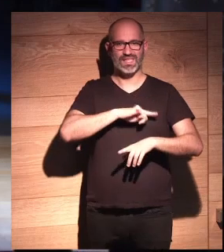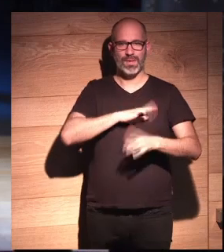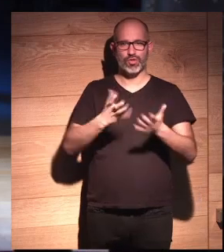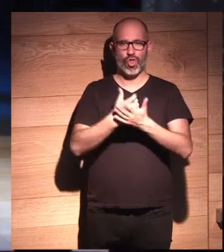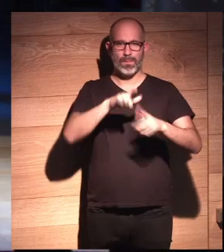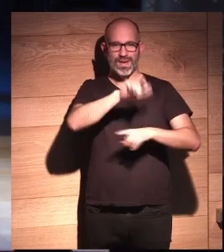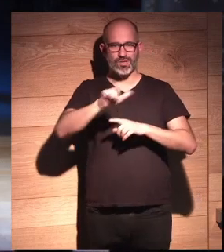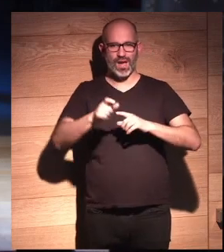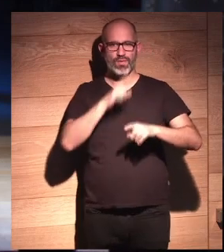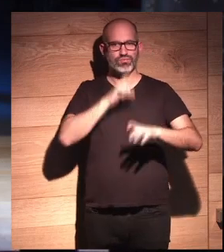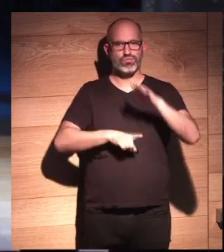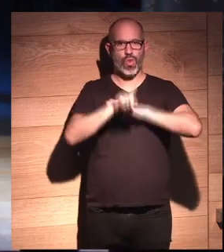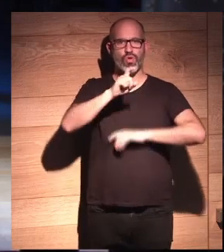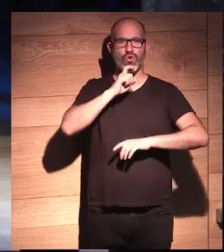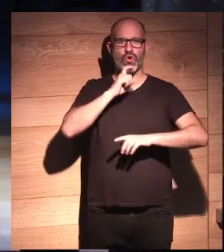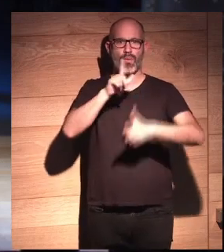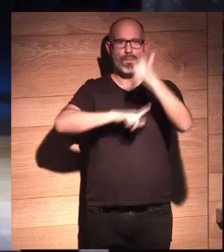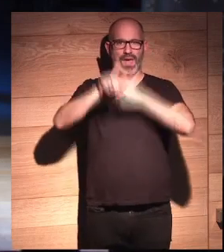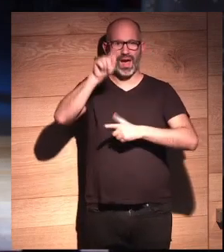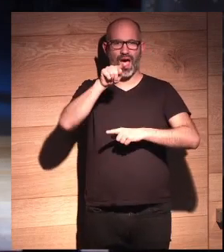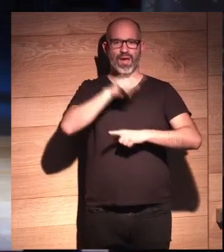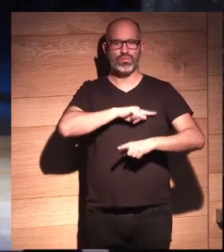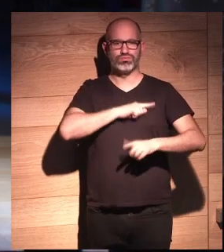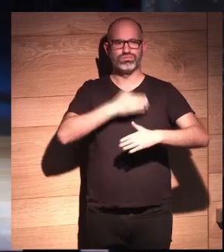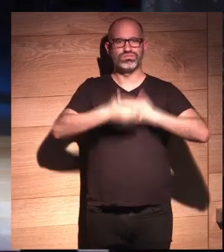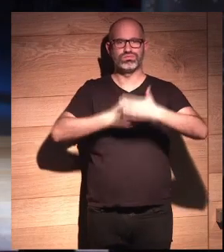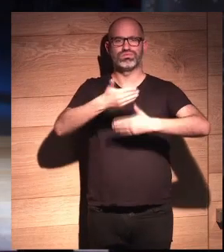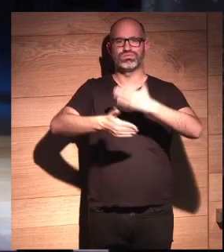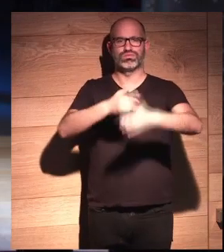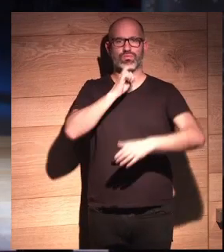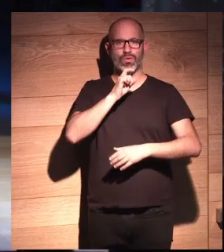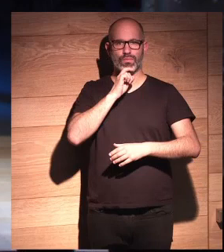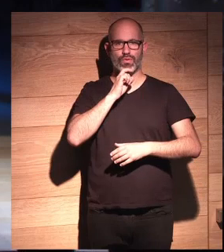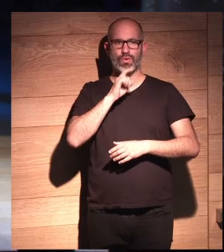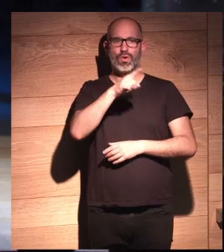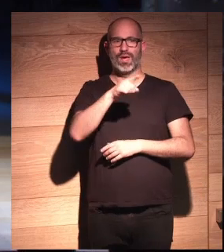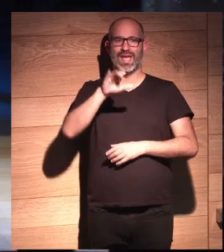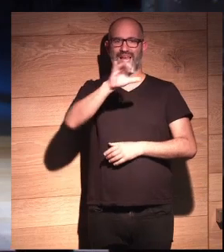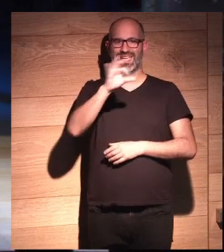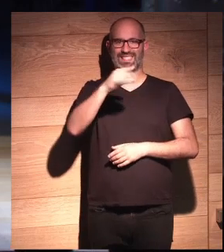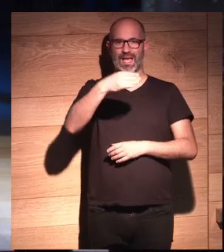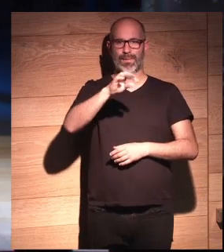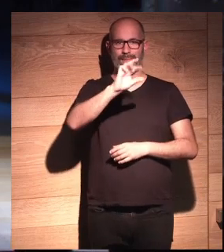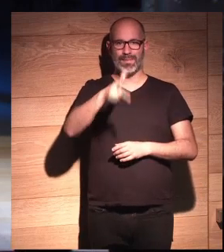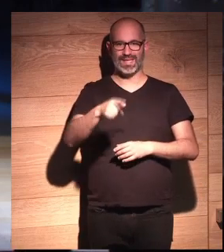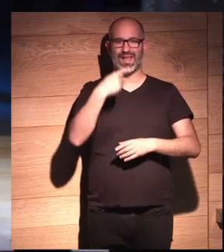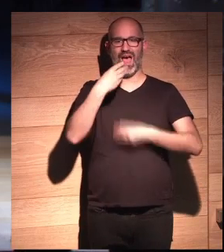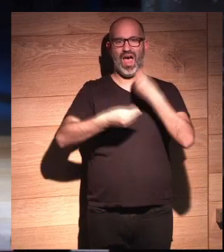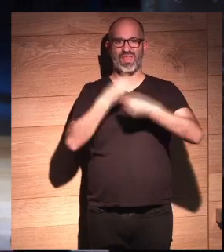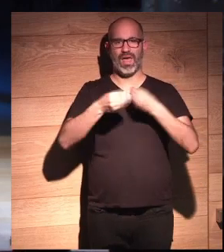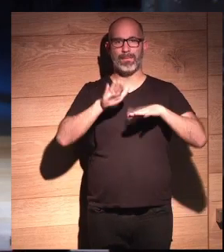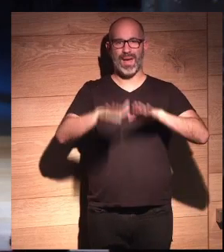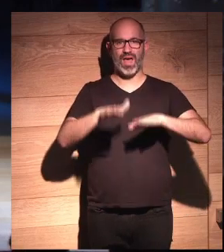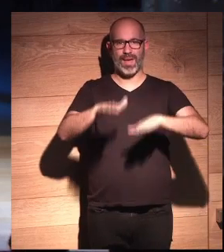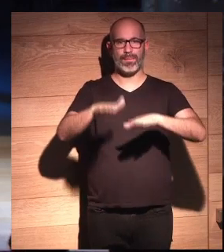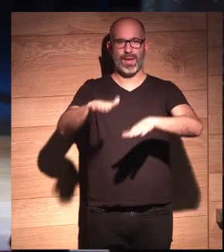personajes y cómo evolucionan mediante un viaje. Un viaje como el que hace Elizabeth en My Blu-ray Nights, donde cada parada en el